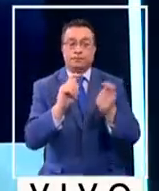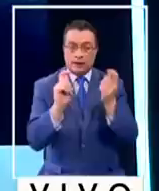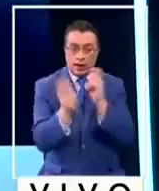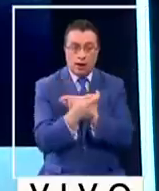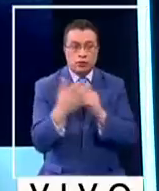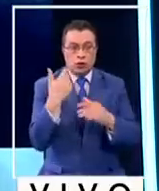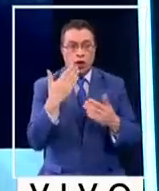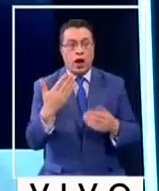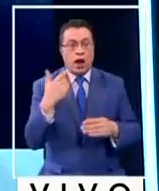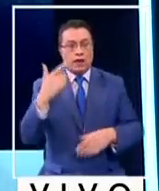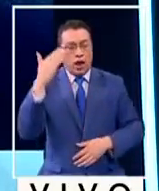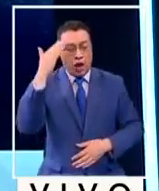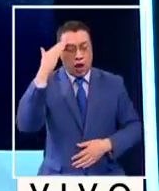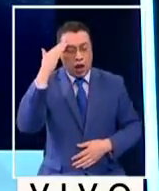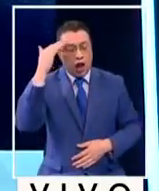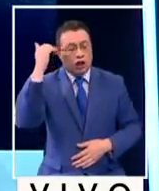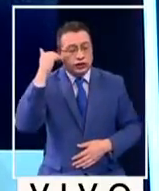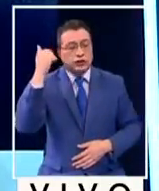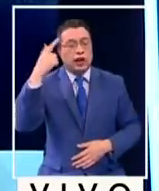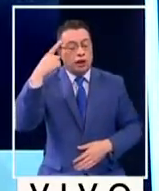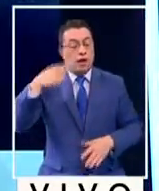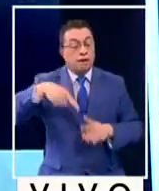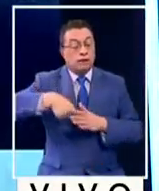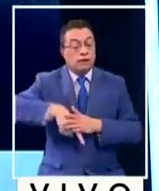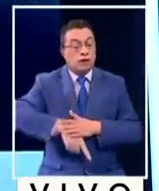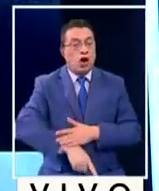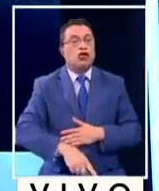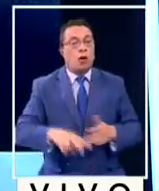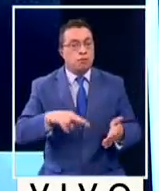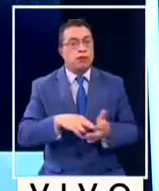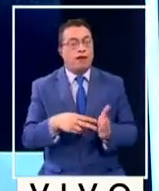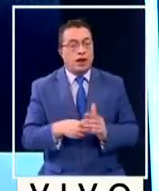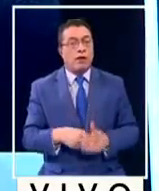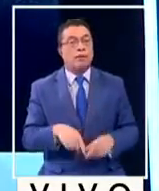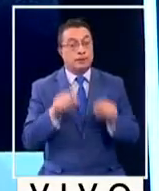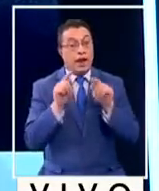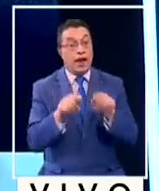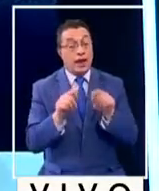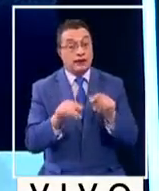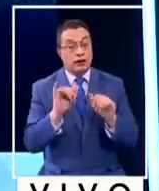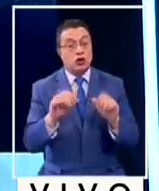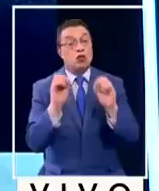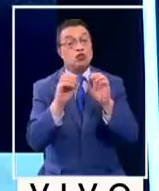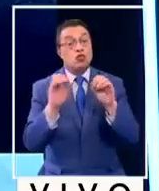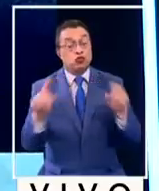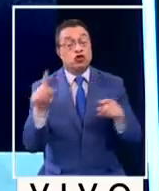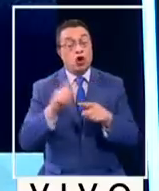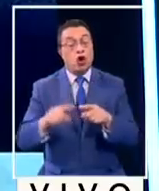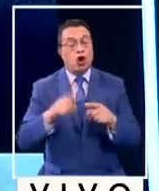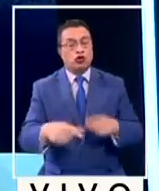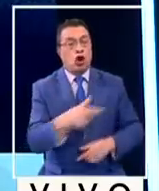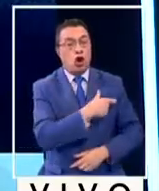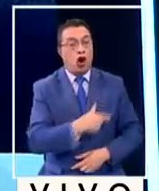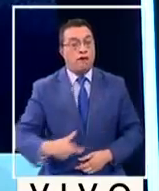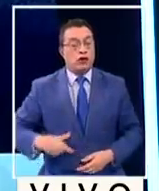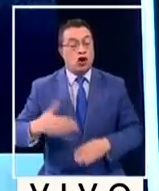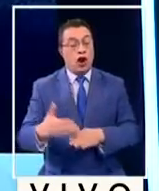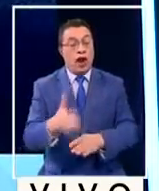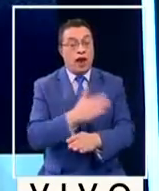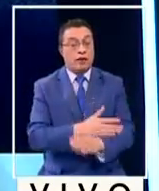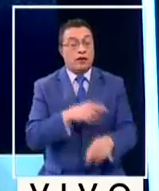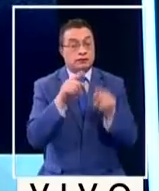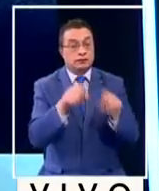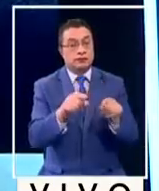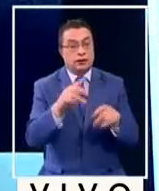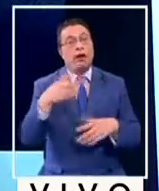por haber tomado conciencia del fondo del problema. Este, como muchos otros en gobiernos anteriores, es un